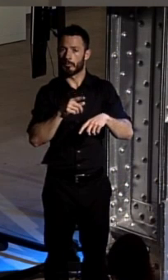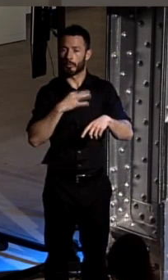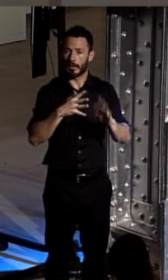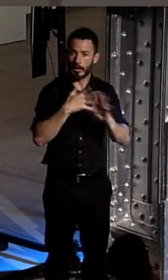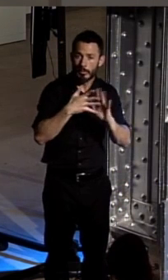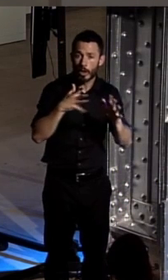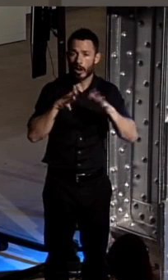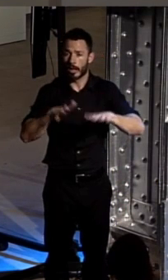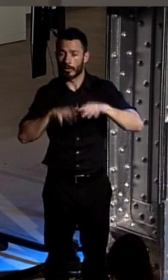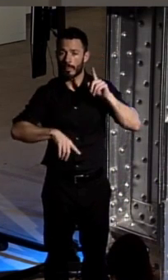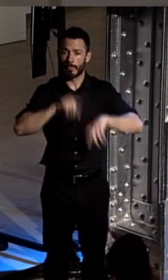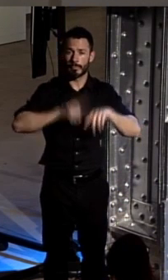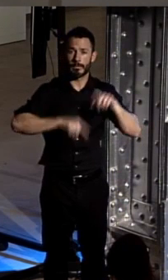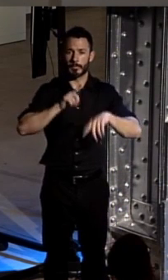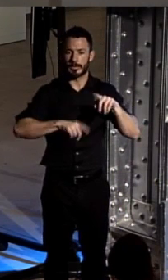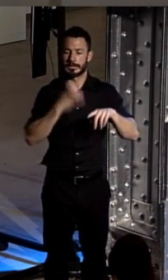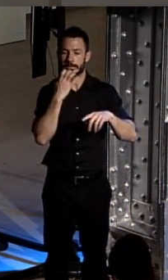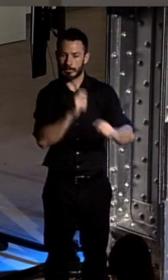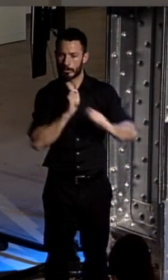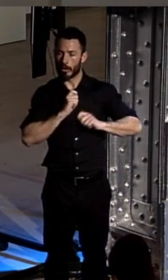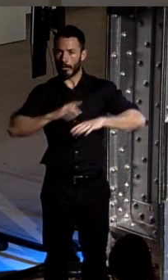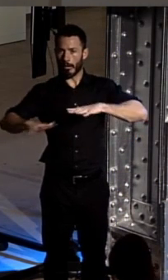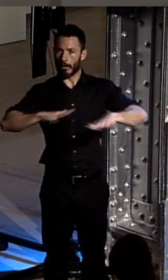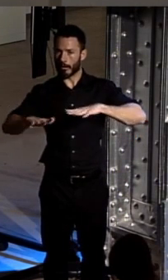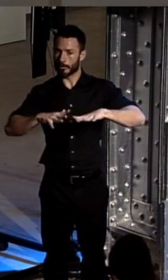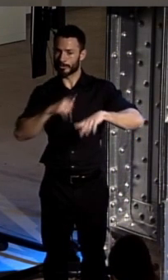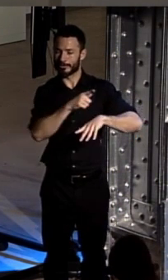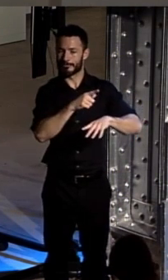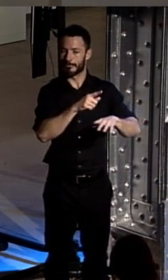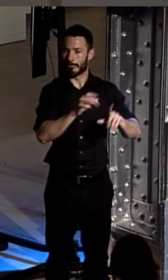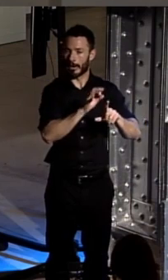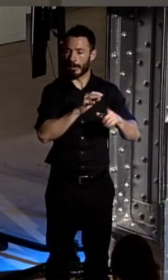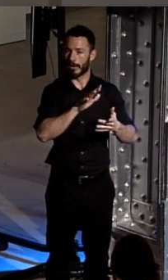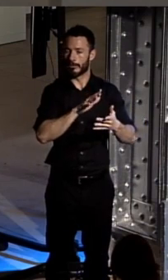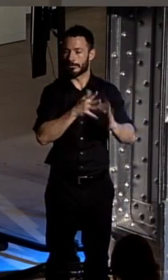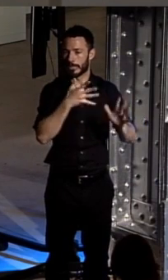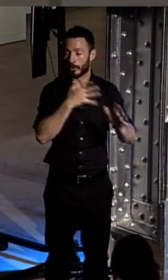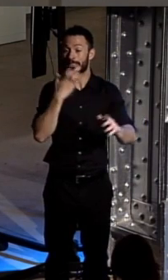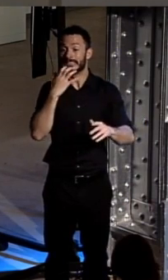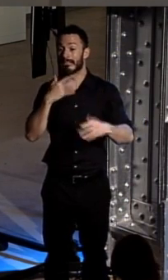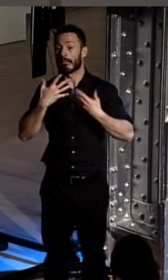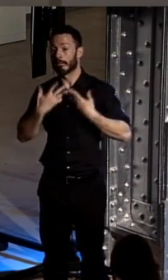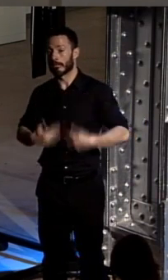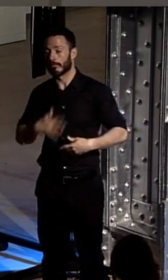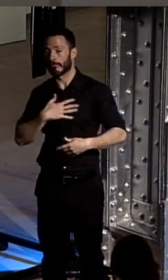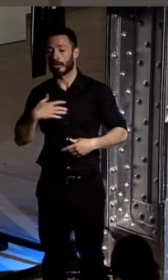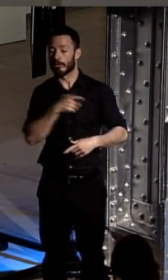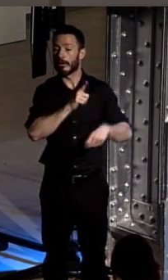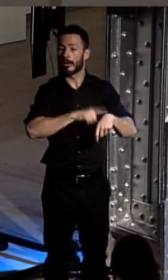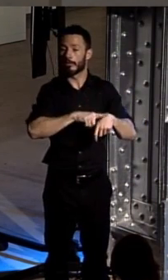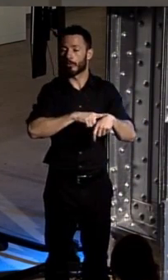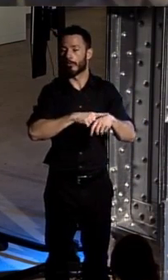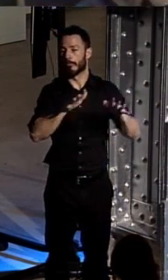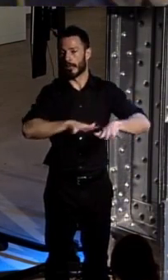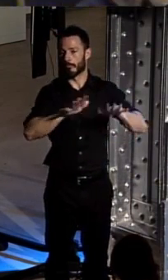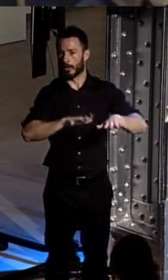lento según tú quieras que te active, que sería más rápido, o que te relaje, que sería más lento. Y está basado en la teoría